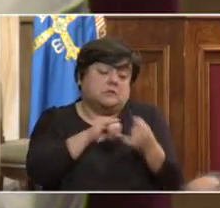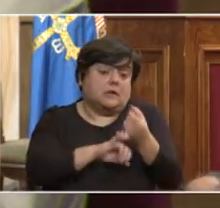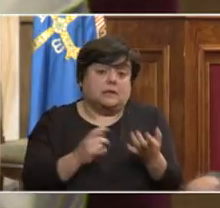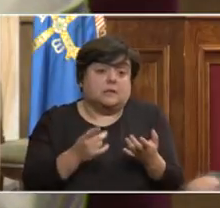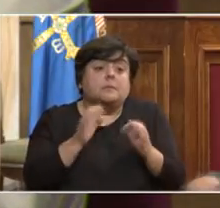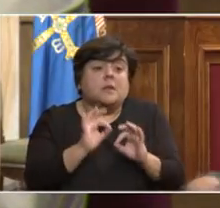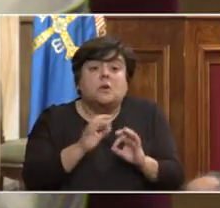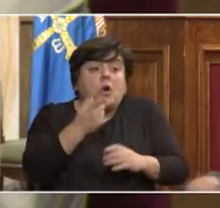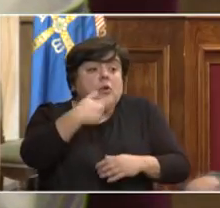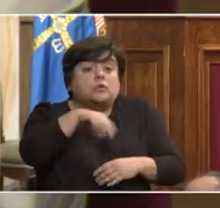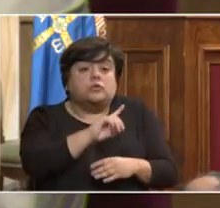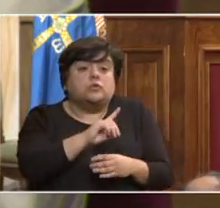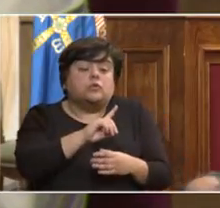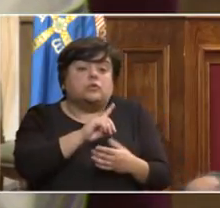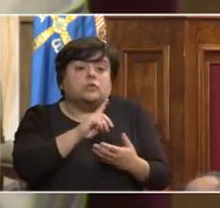Nosotros hicimos